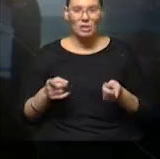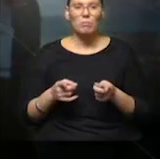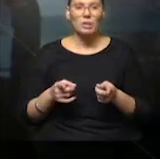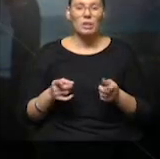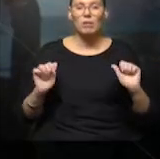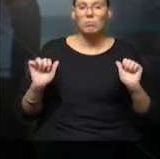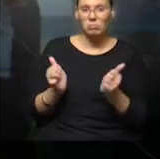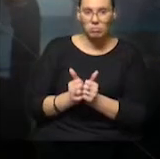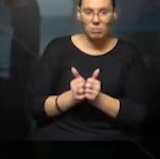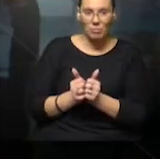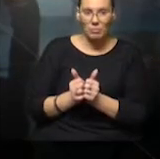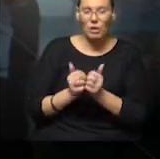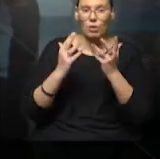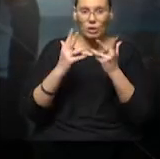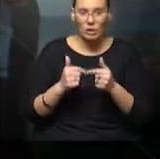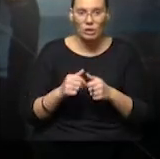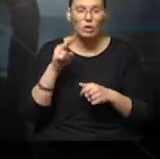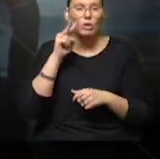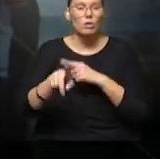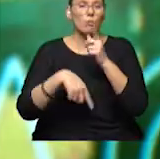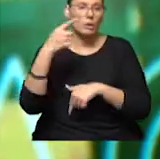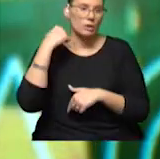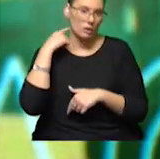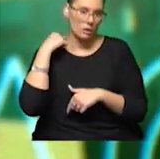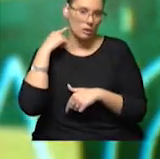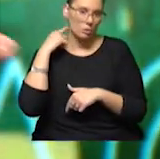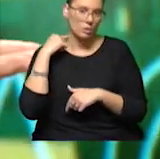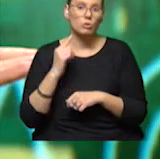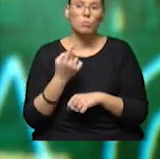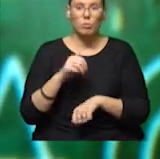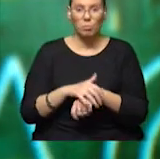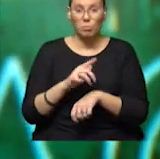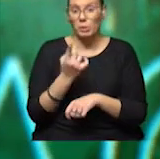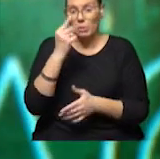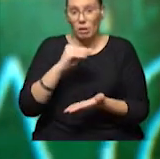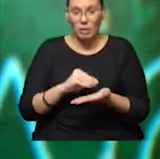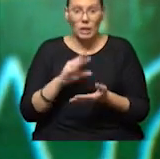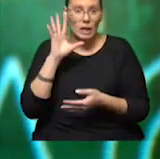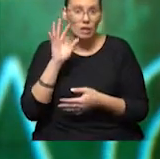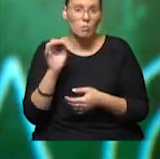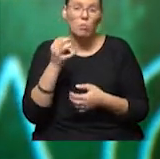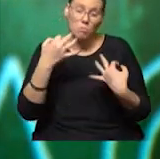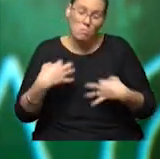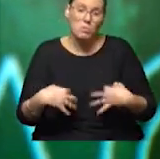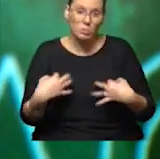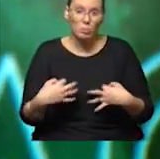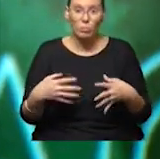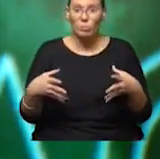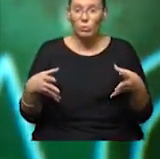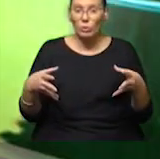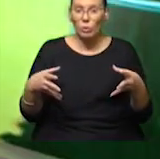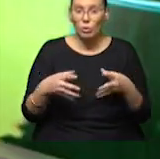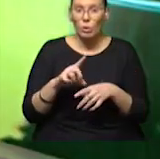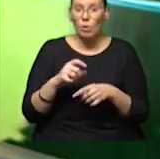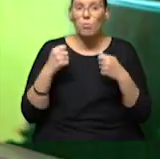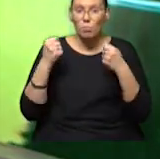el acompañamiento de la organización Te Veo Mañana, que para nosotros es una primera instancia que hacemos esto, y nos pareció como súper acorde. Ellos son es un